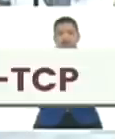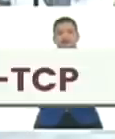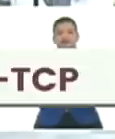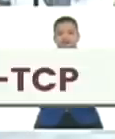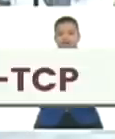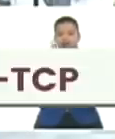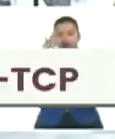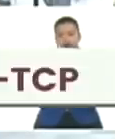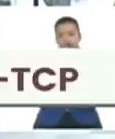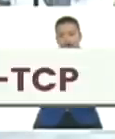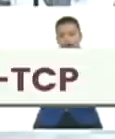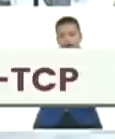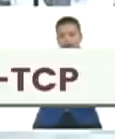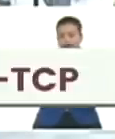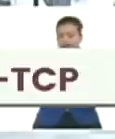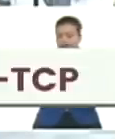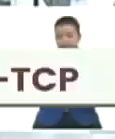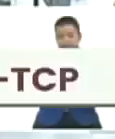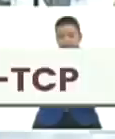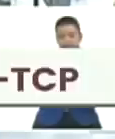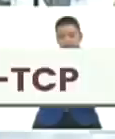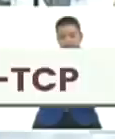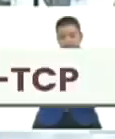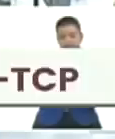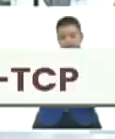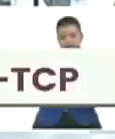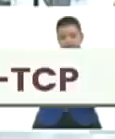enterró a la doctrina Monroe.